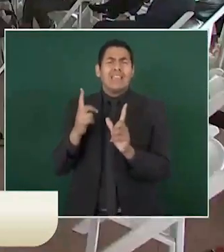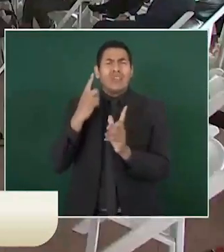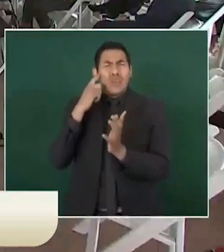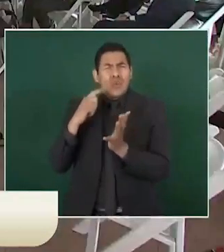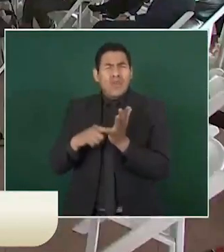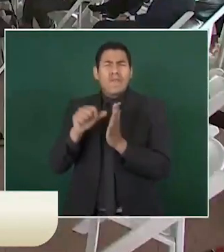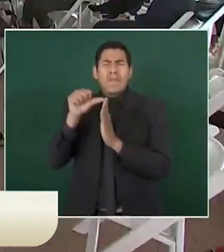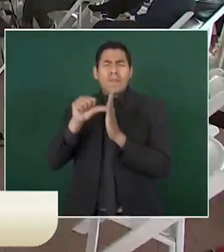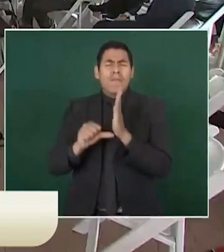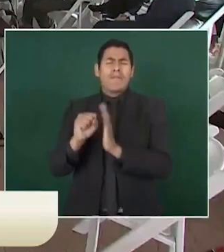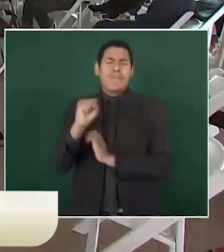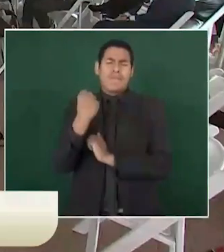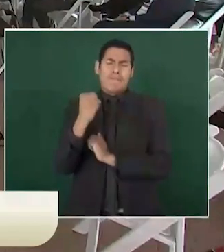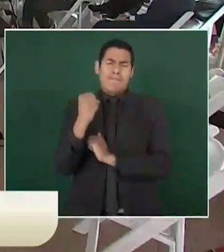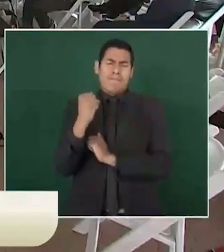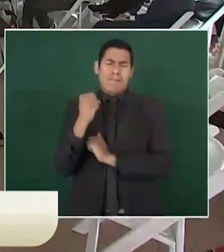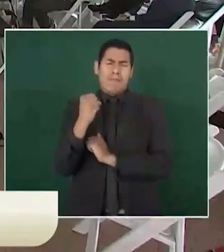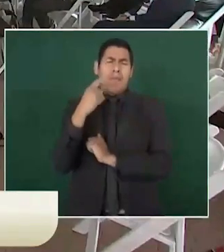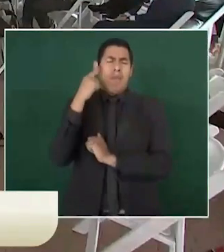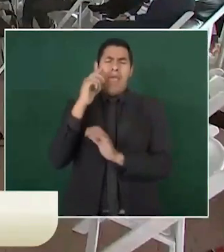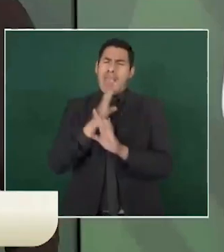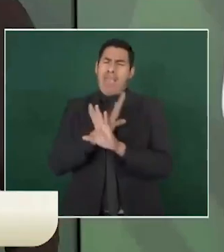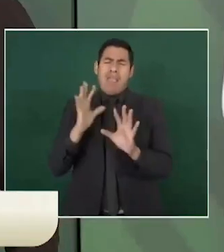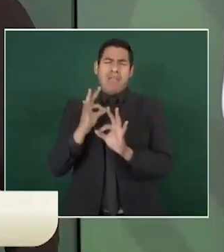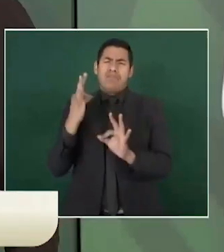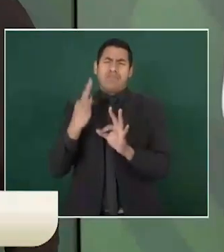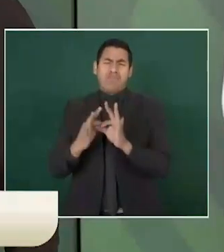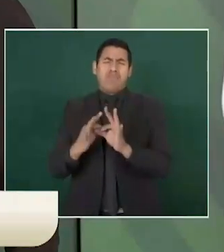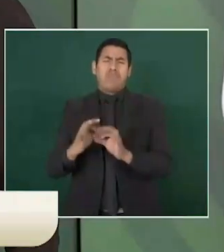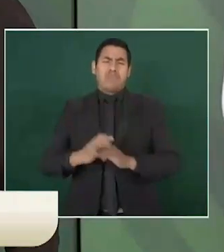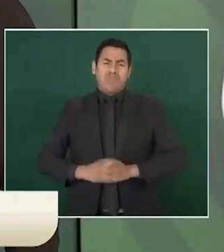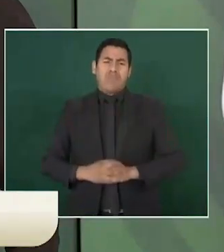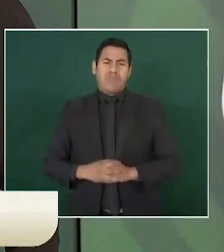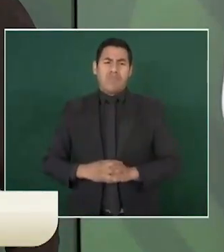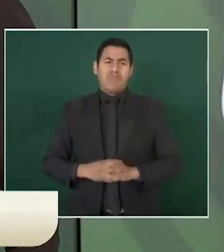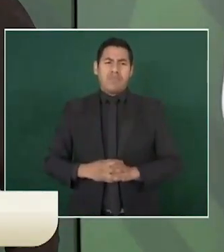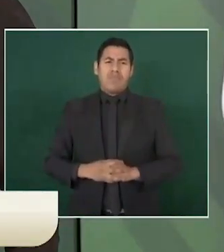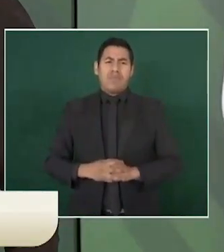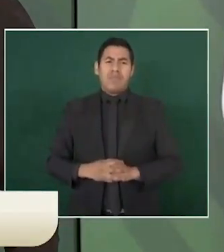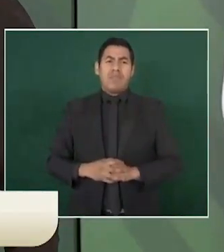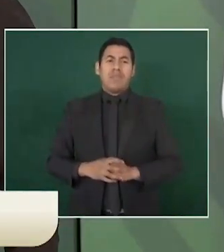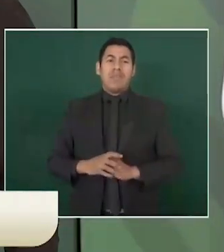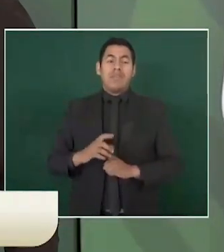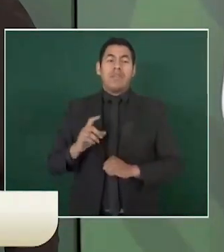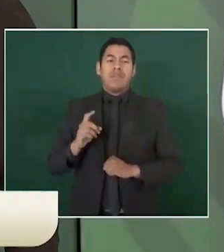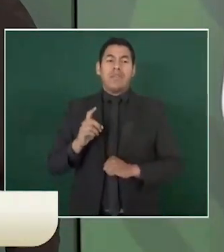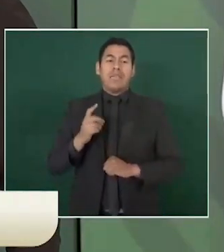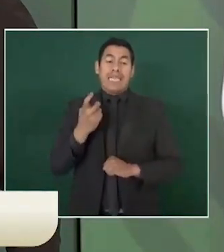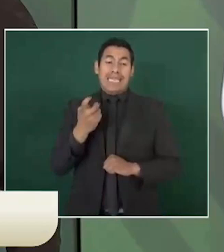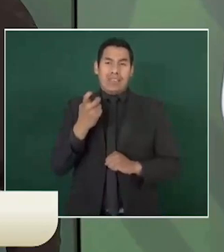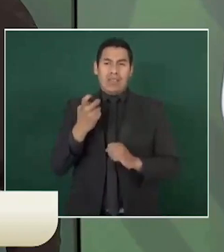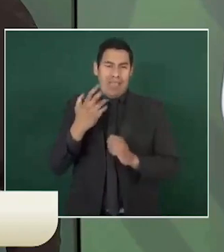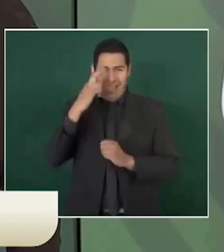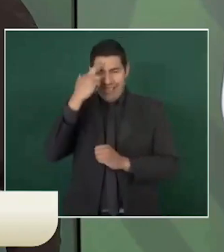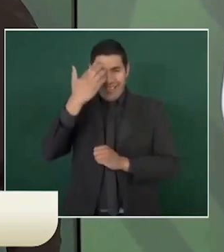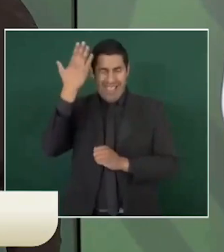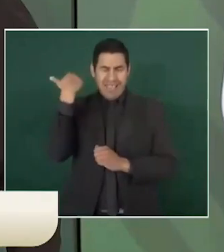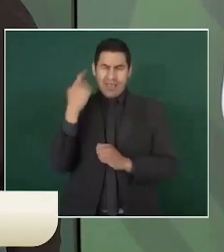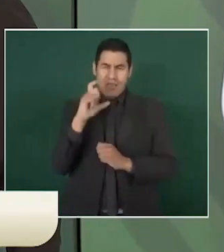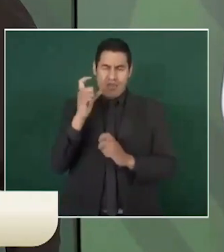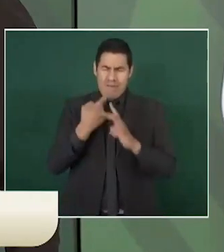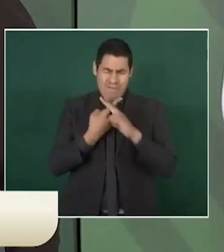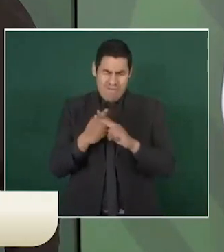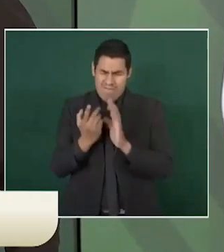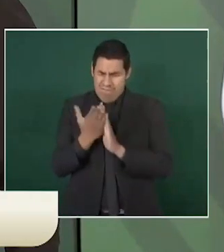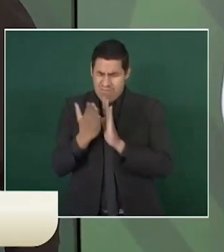septiembre para inaugurarse. Bueno, no y las... porque el contrato nos pide, el contrato